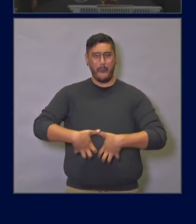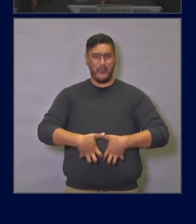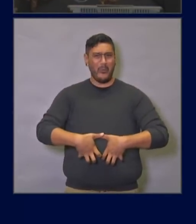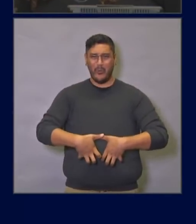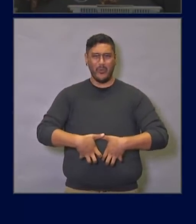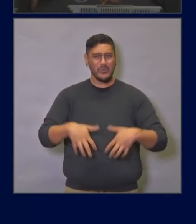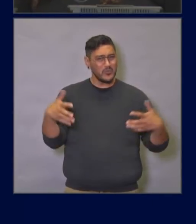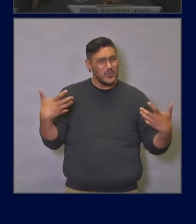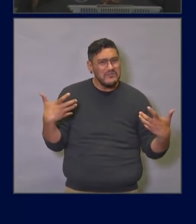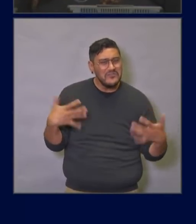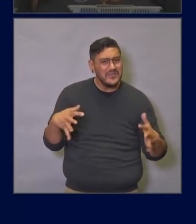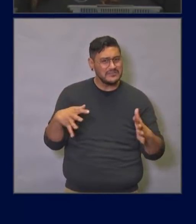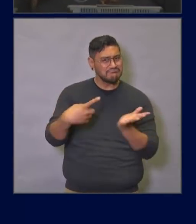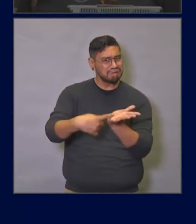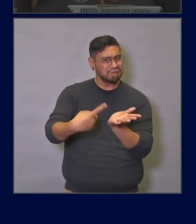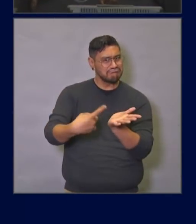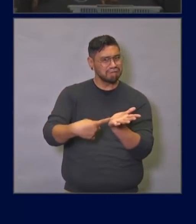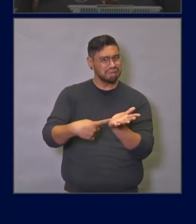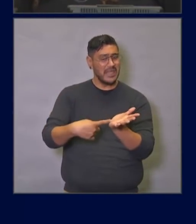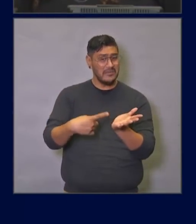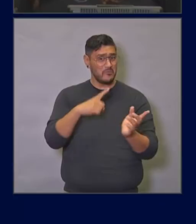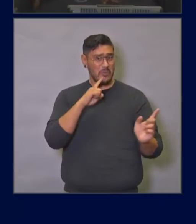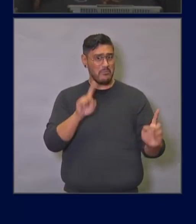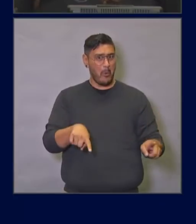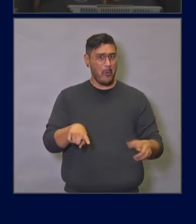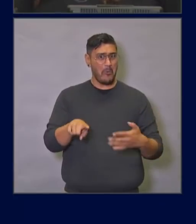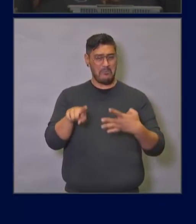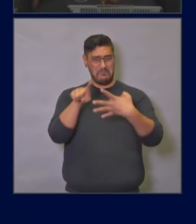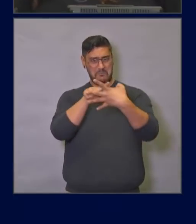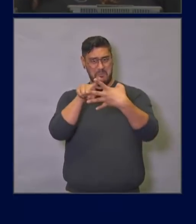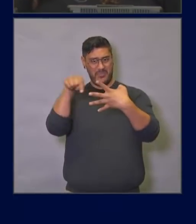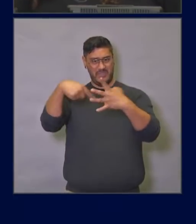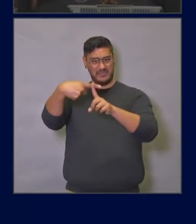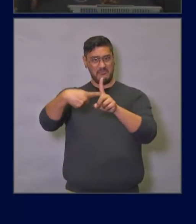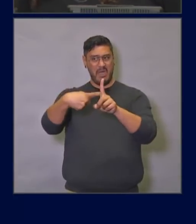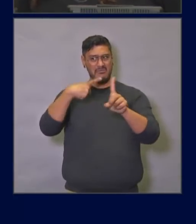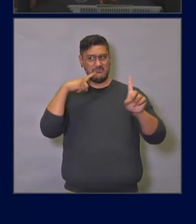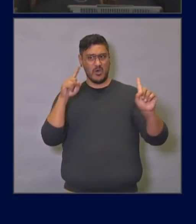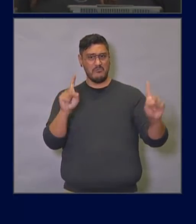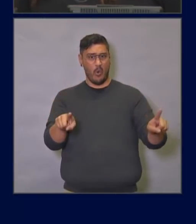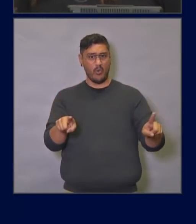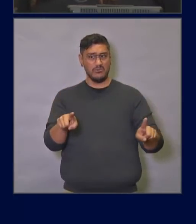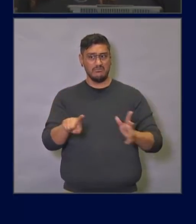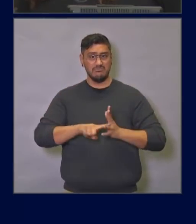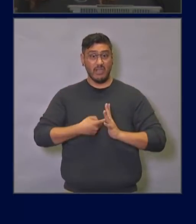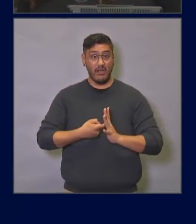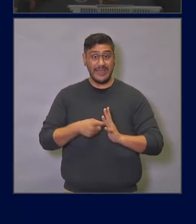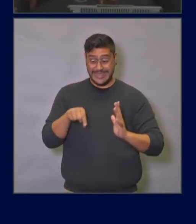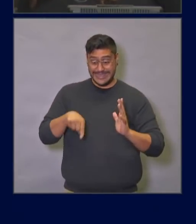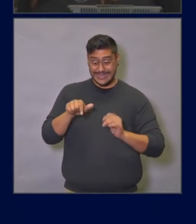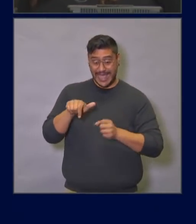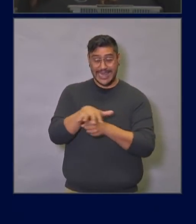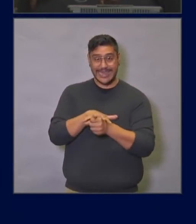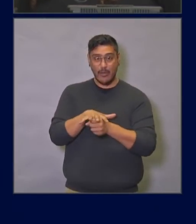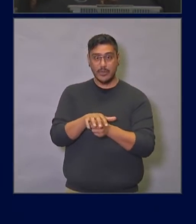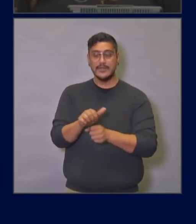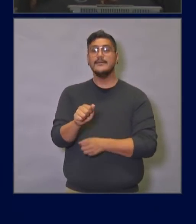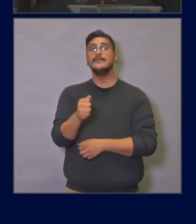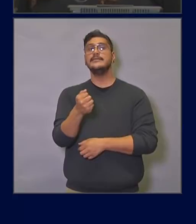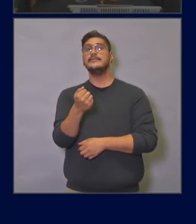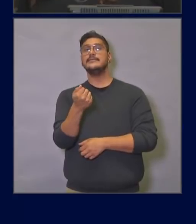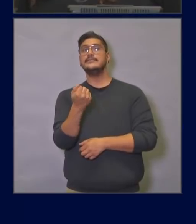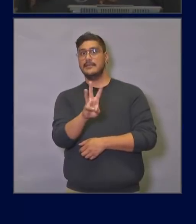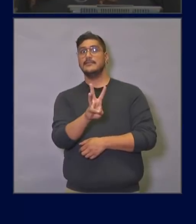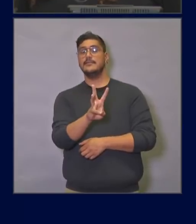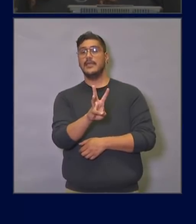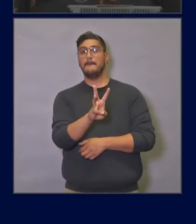que reportamos estos datos a principios de este mes. En el condado de Los Ángeles, 16 casos cumplieron con los criterios de